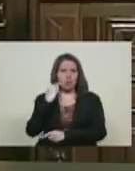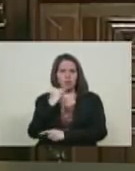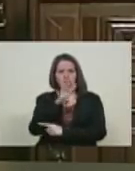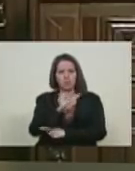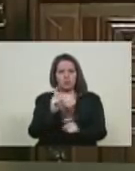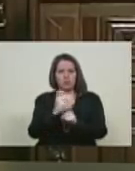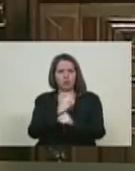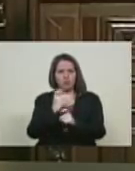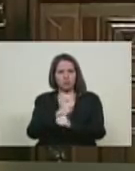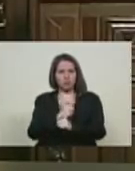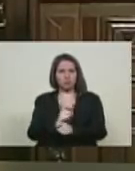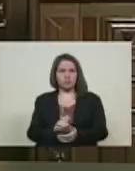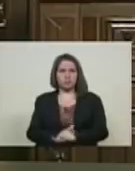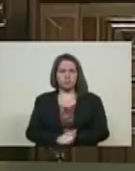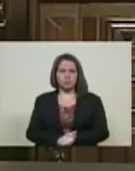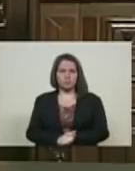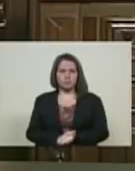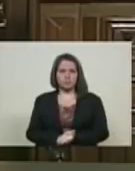agosto,